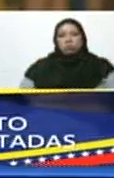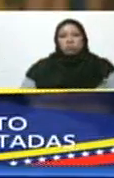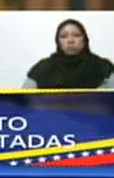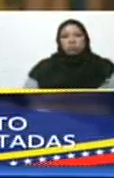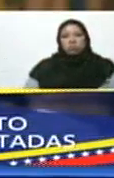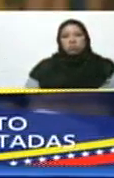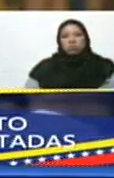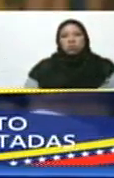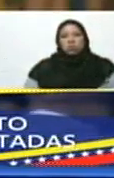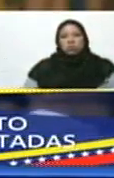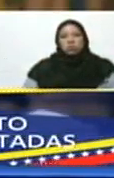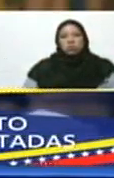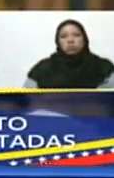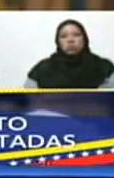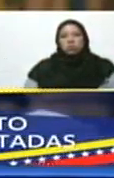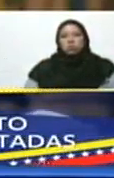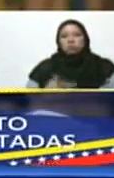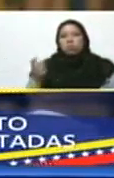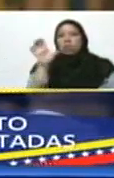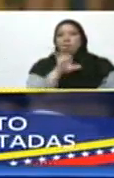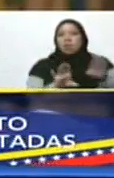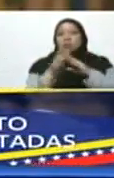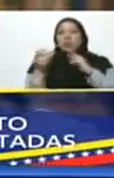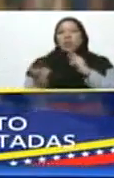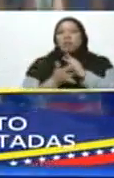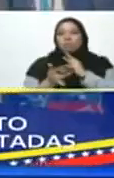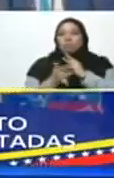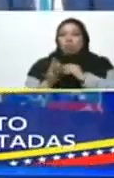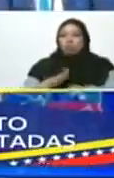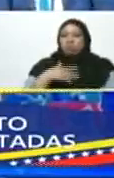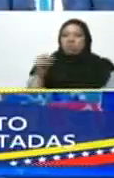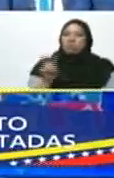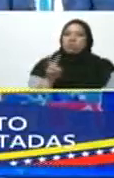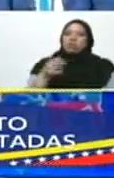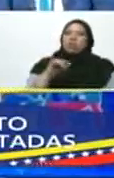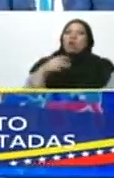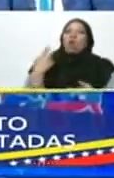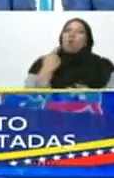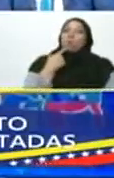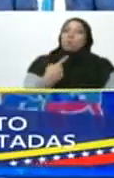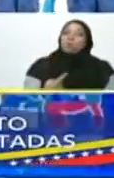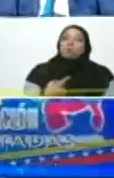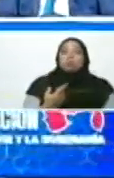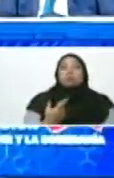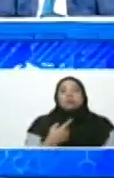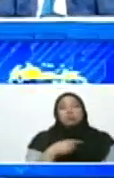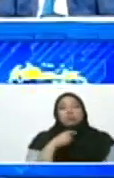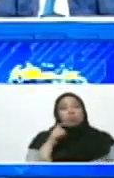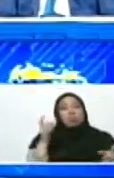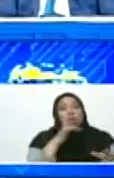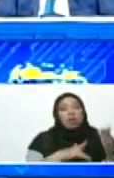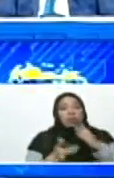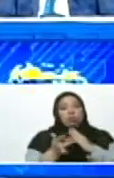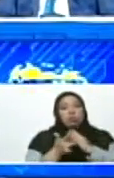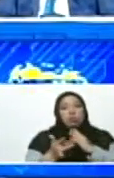que la ciencia y la tecnología desde Venezuela tiene mucho que decir. Tenemos la